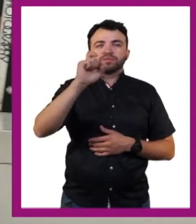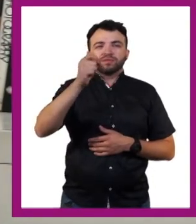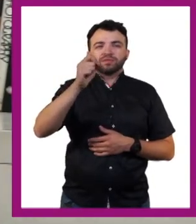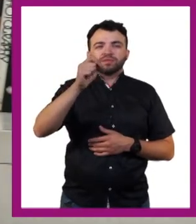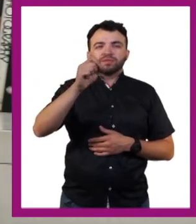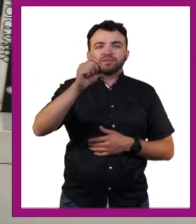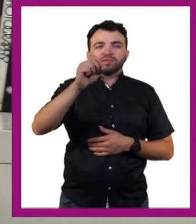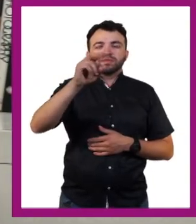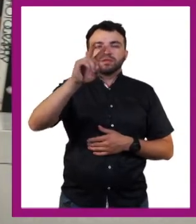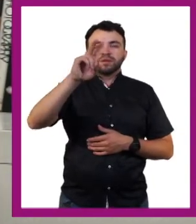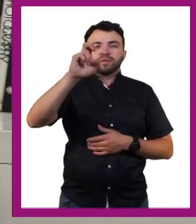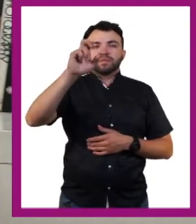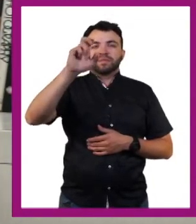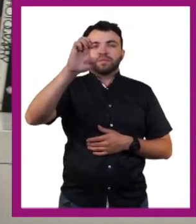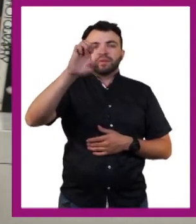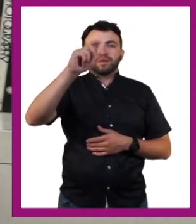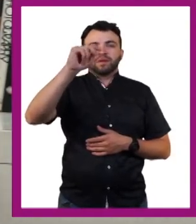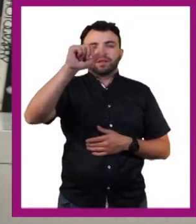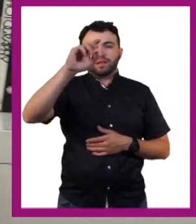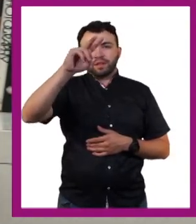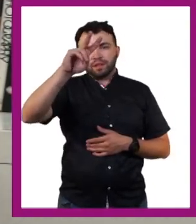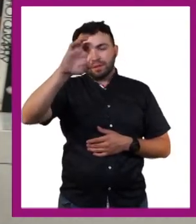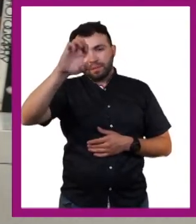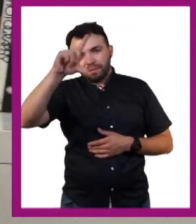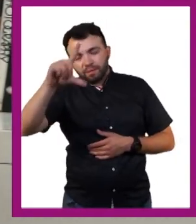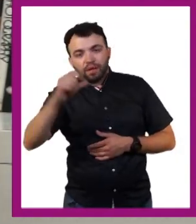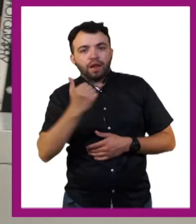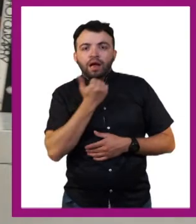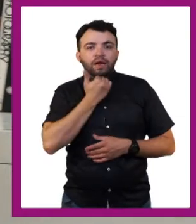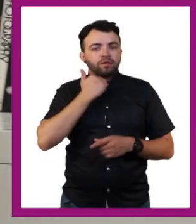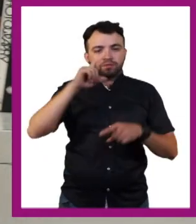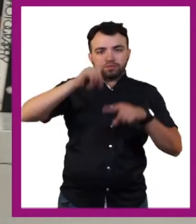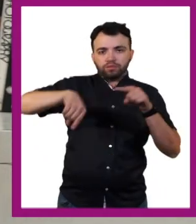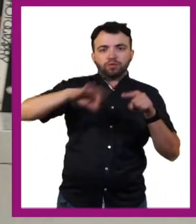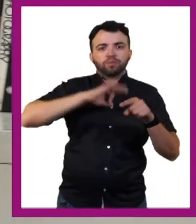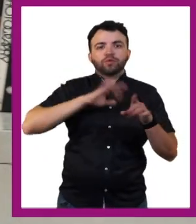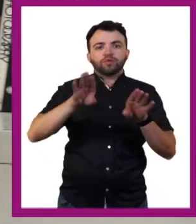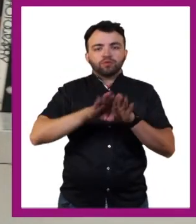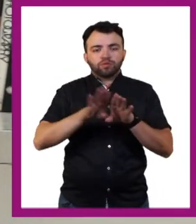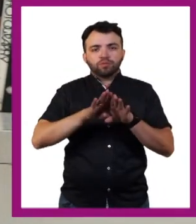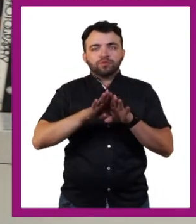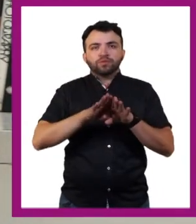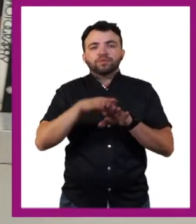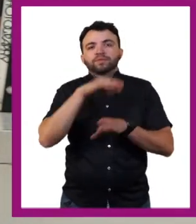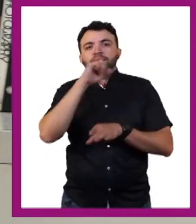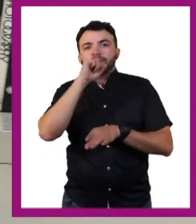betabel, pero ahí sí sin alcohol, con jugo de betabel. Puedes aplastar